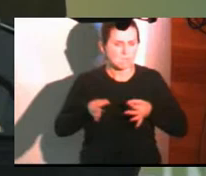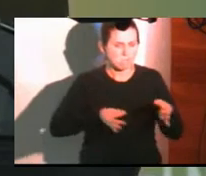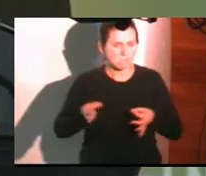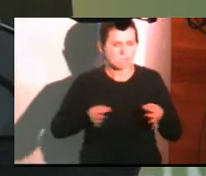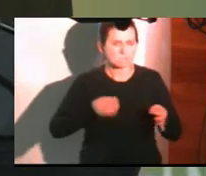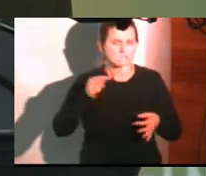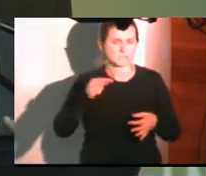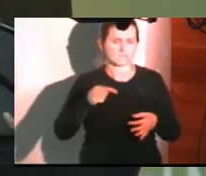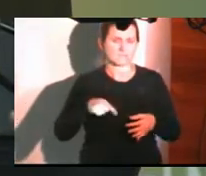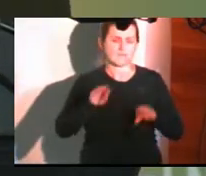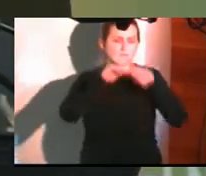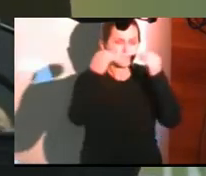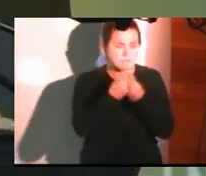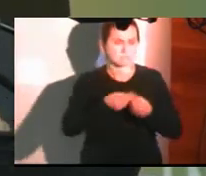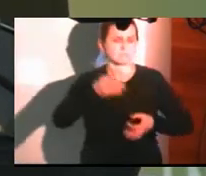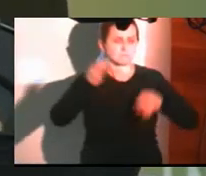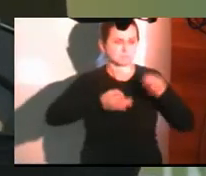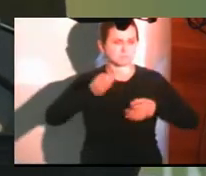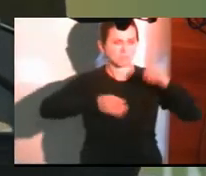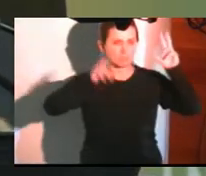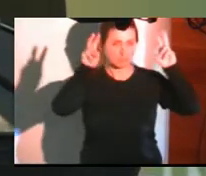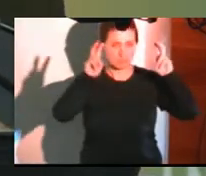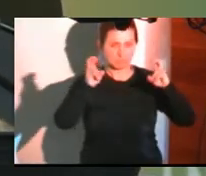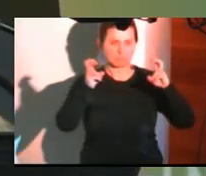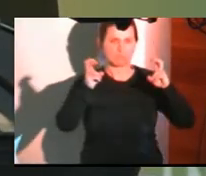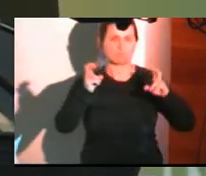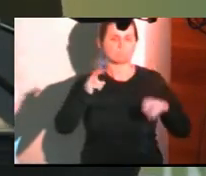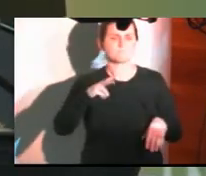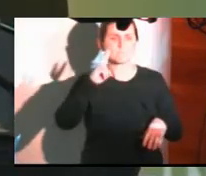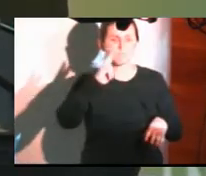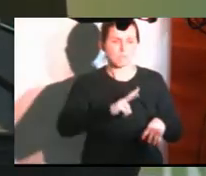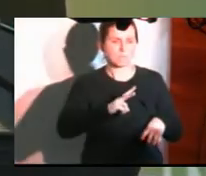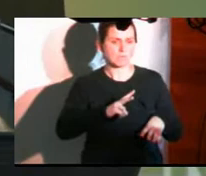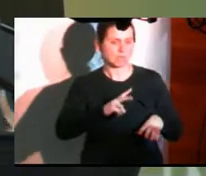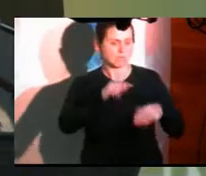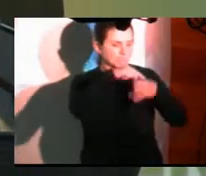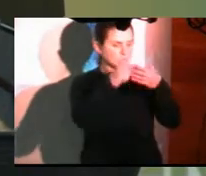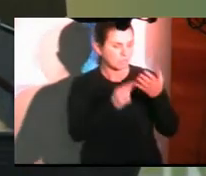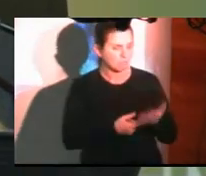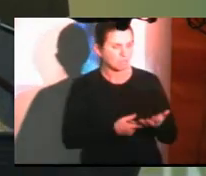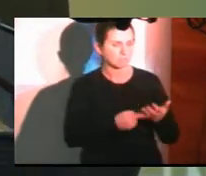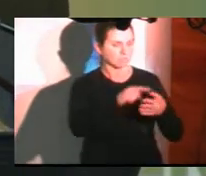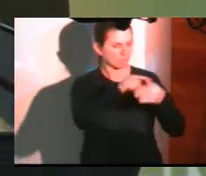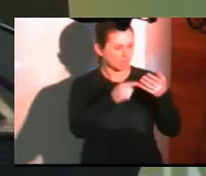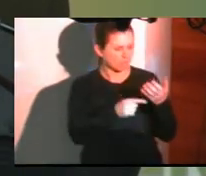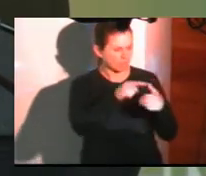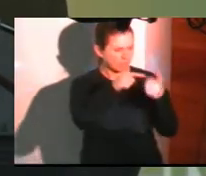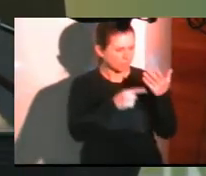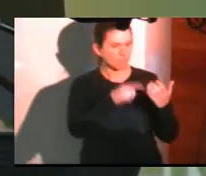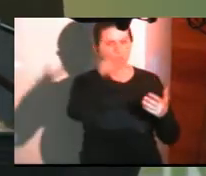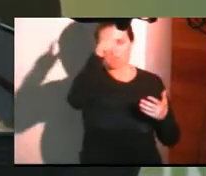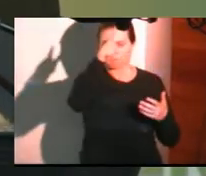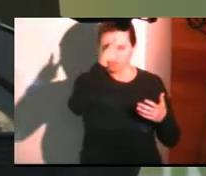habíamos abierto, que nos brindó el Ministerio, Jefatura de Gabinete, la Policía, habían